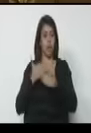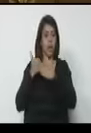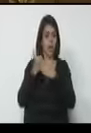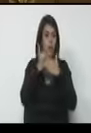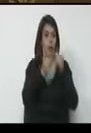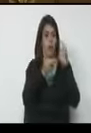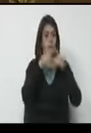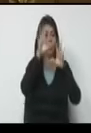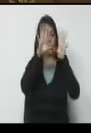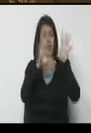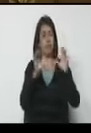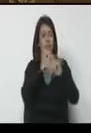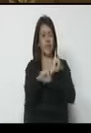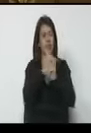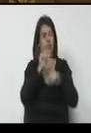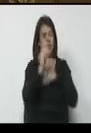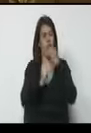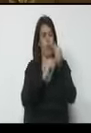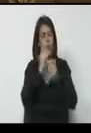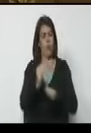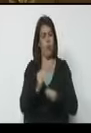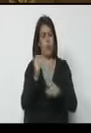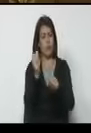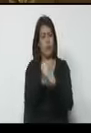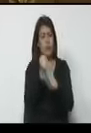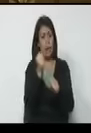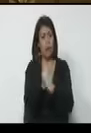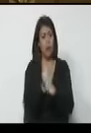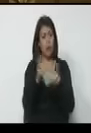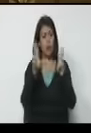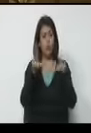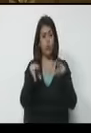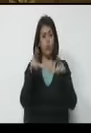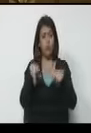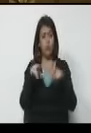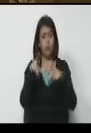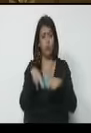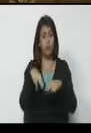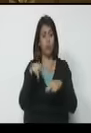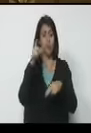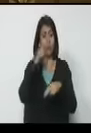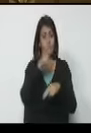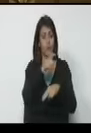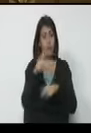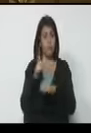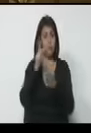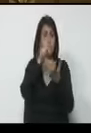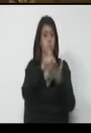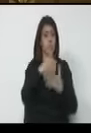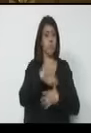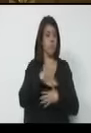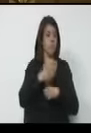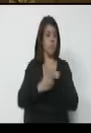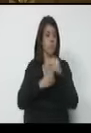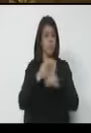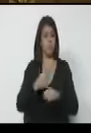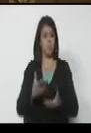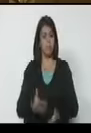exterior, terminaron haciendo trabajos que ni siquiera a esos pueblos les interesaba hacer.